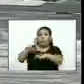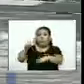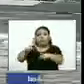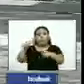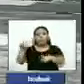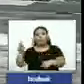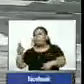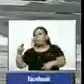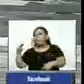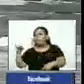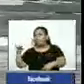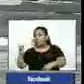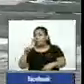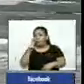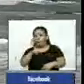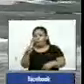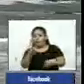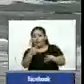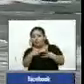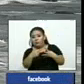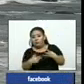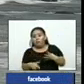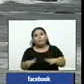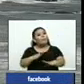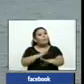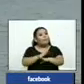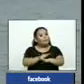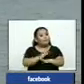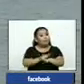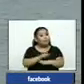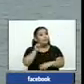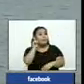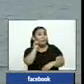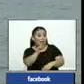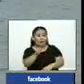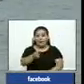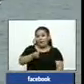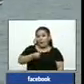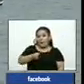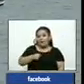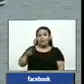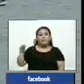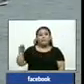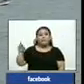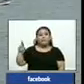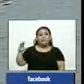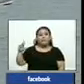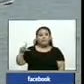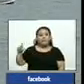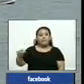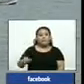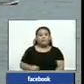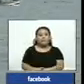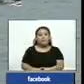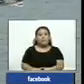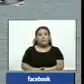UNESCO por cumplir con los requisitos de prevención. Este es un informe de Marcela Rivera.